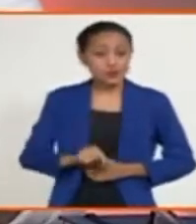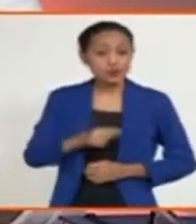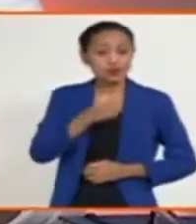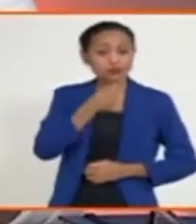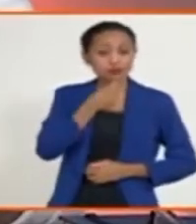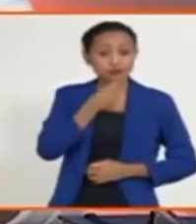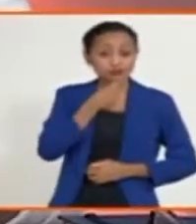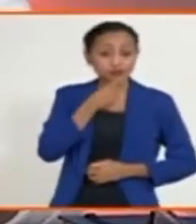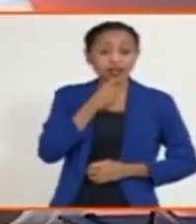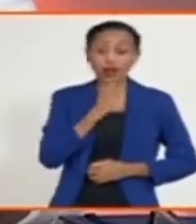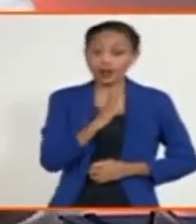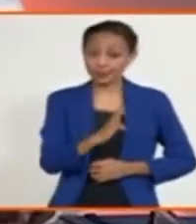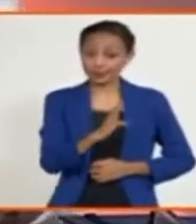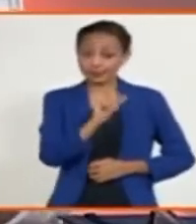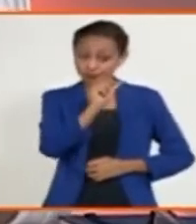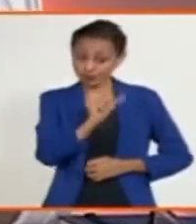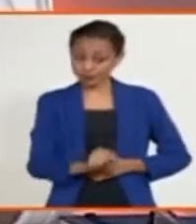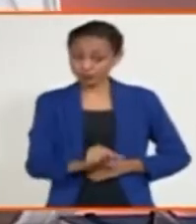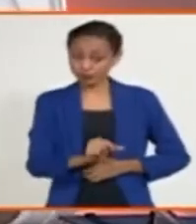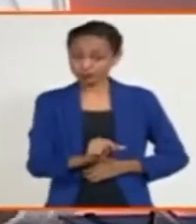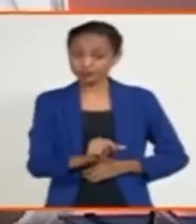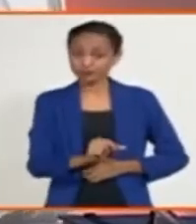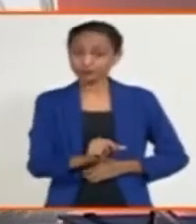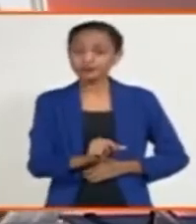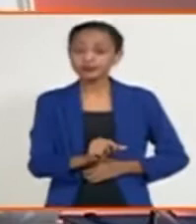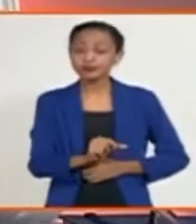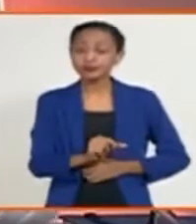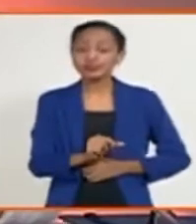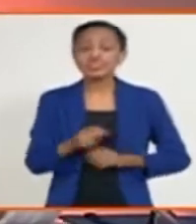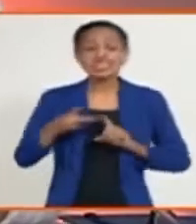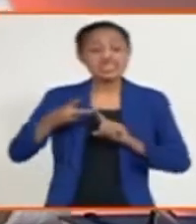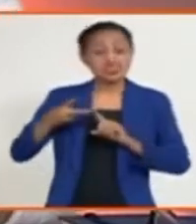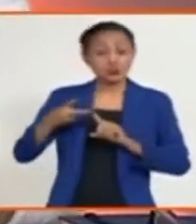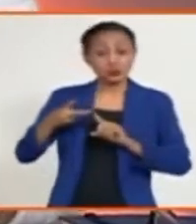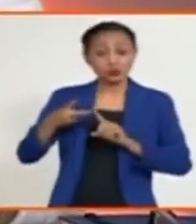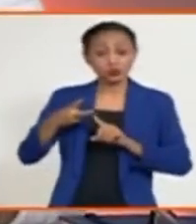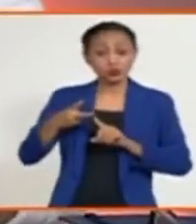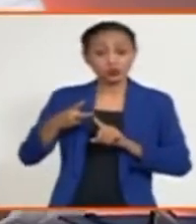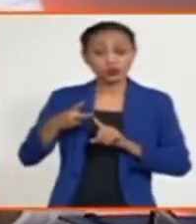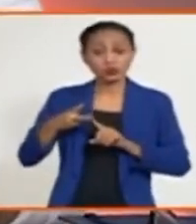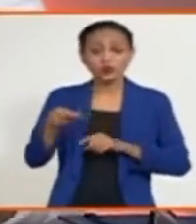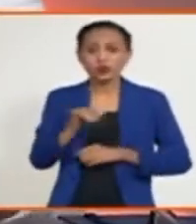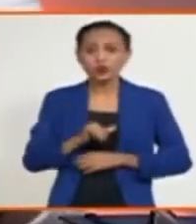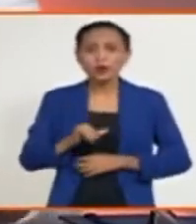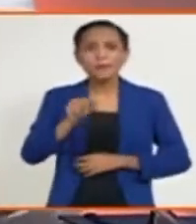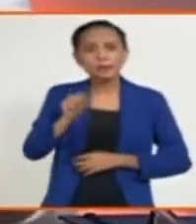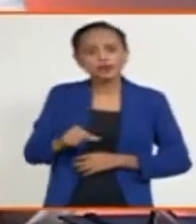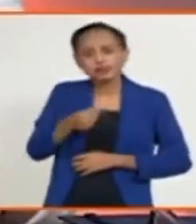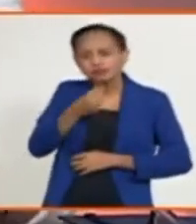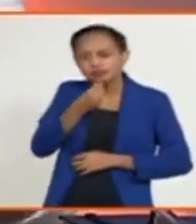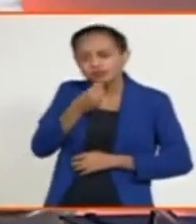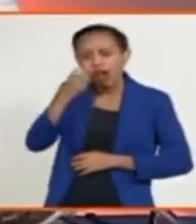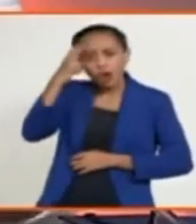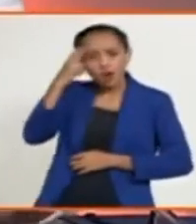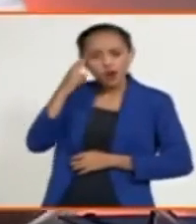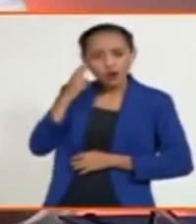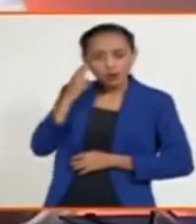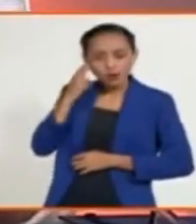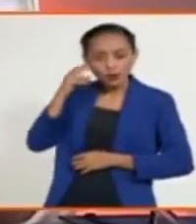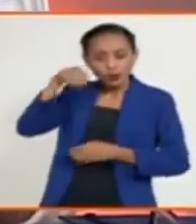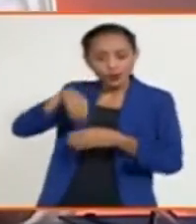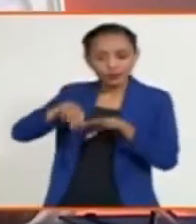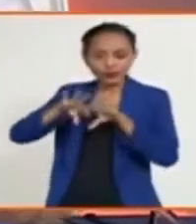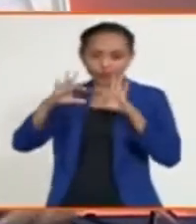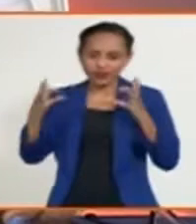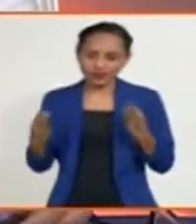personas esto es lo primero y en segundo lugar desde el rol que desempeñan como abuelos dentro de los grupos familiares dentro de